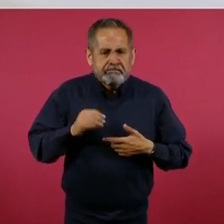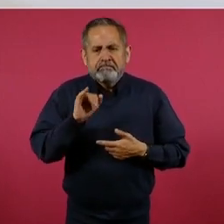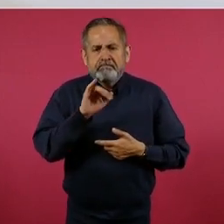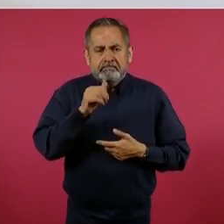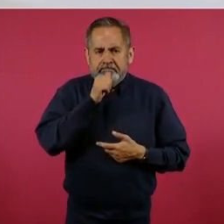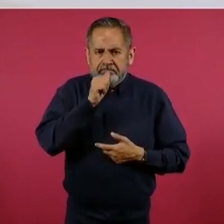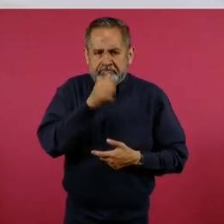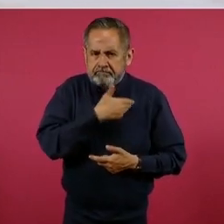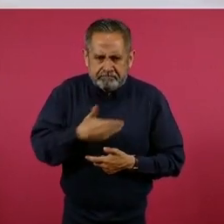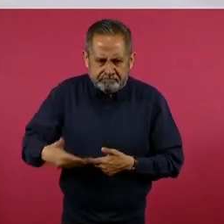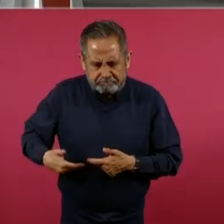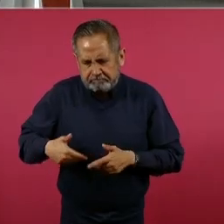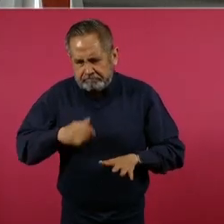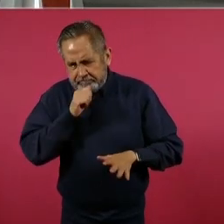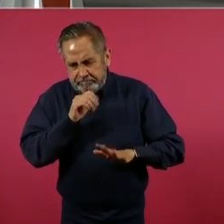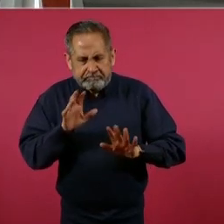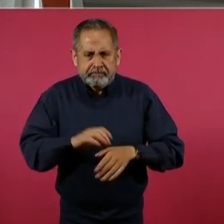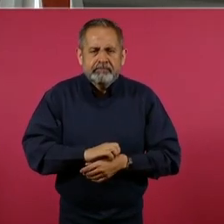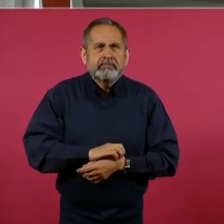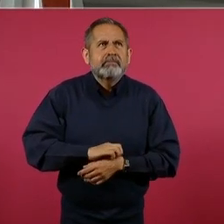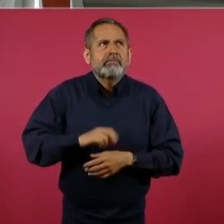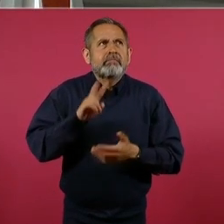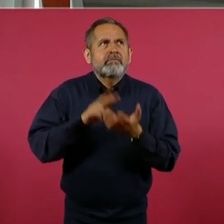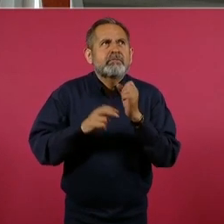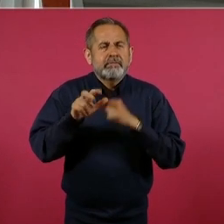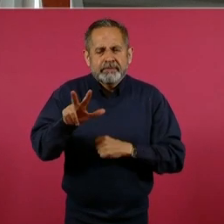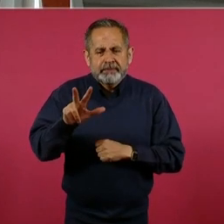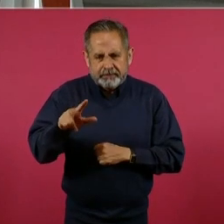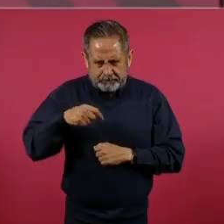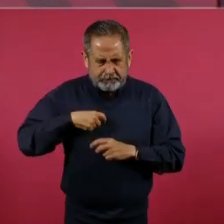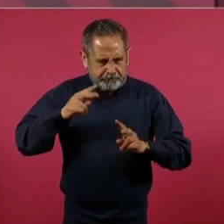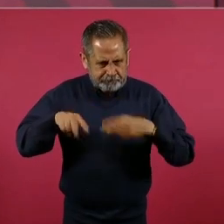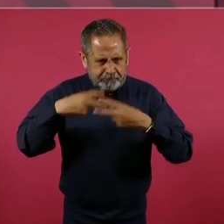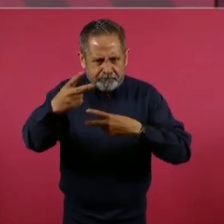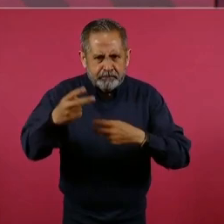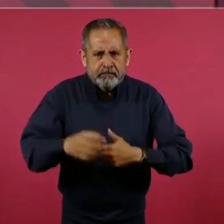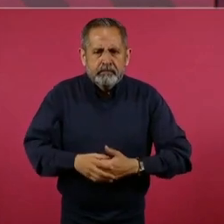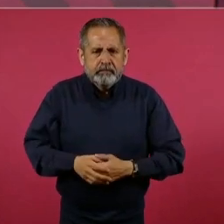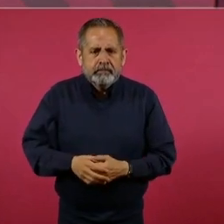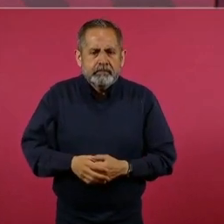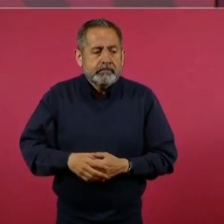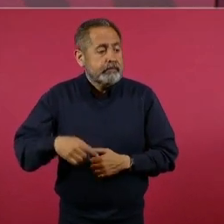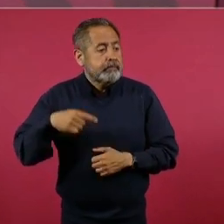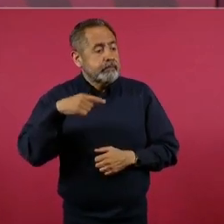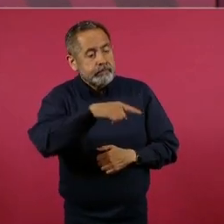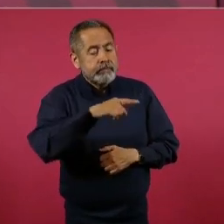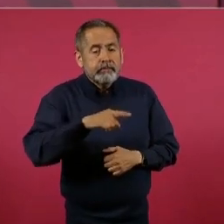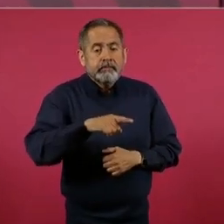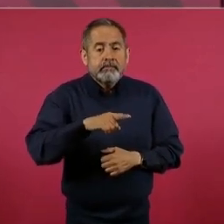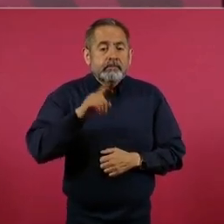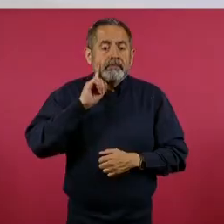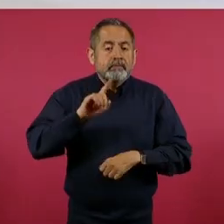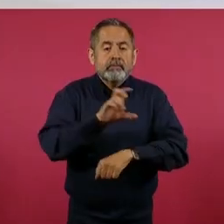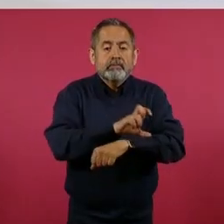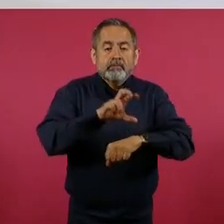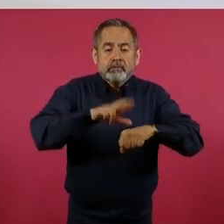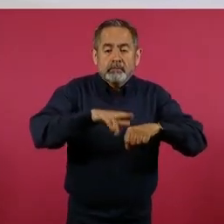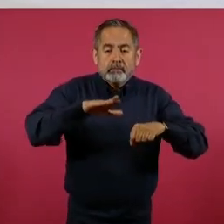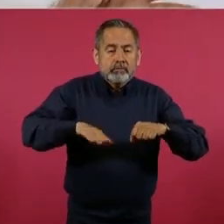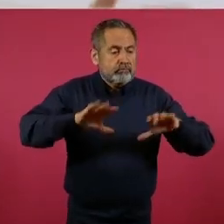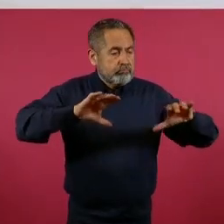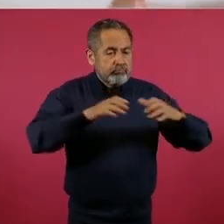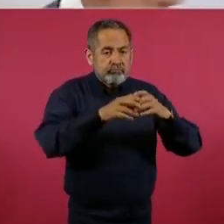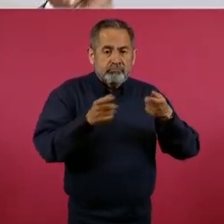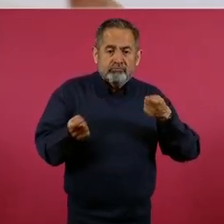presidencia en el 18, y la coordinadora de